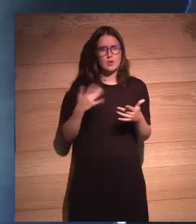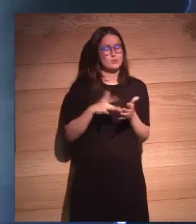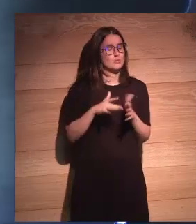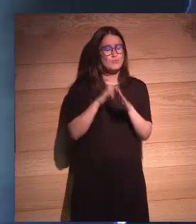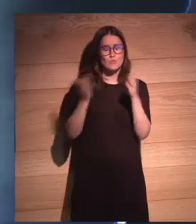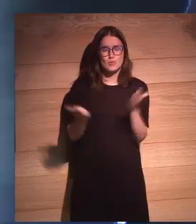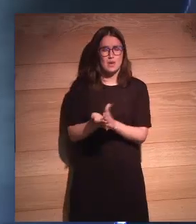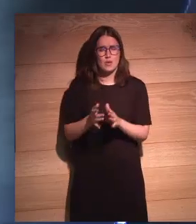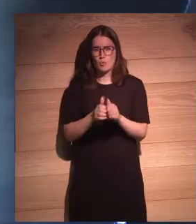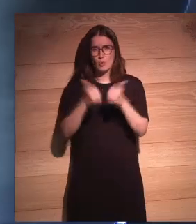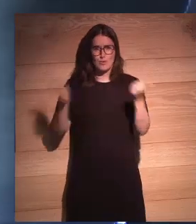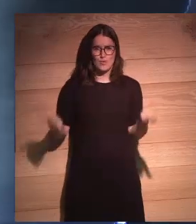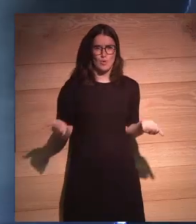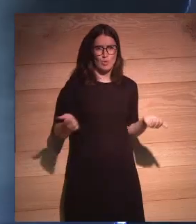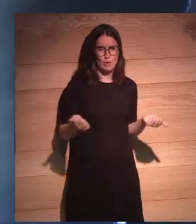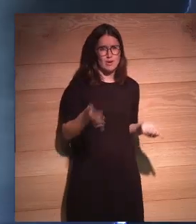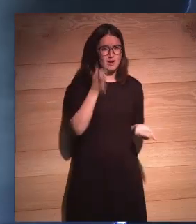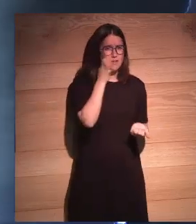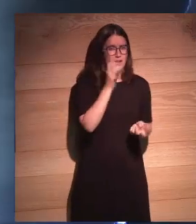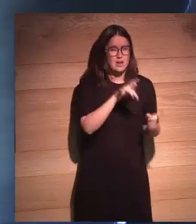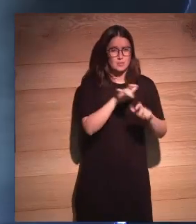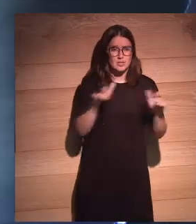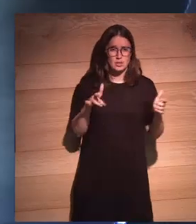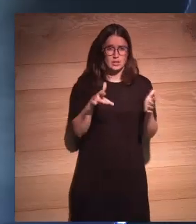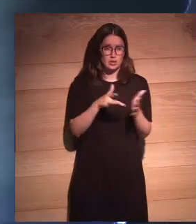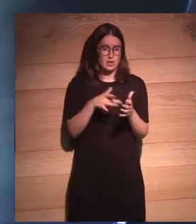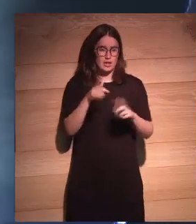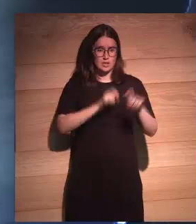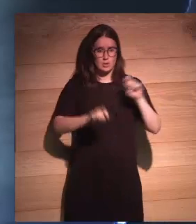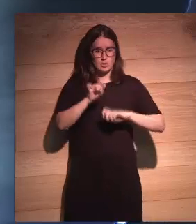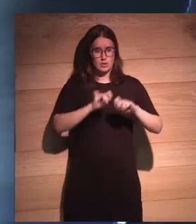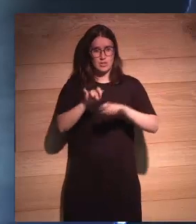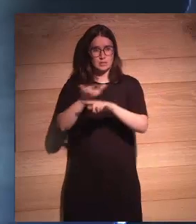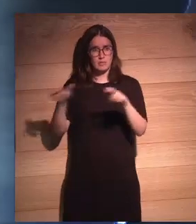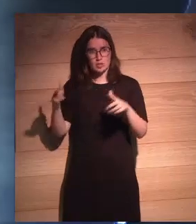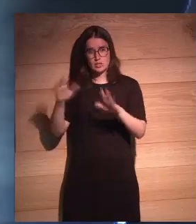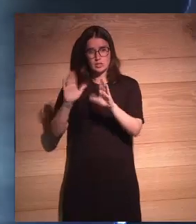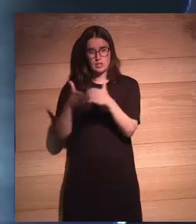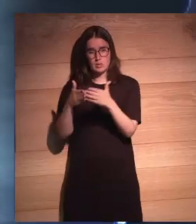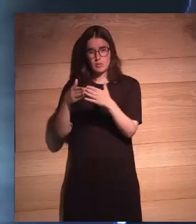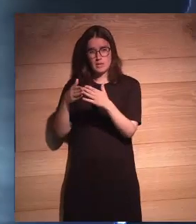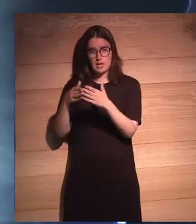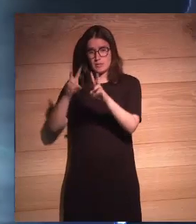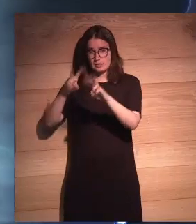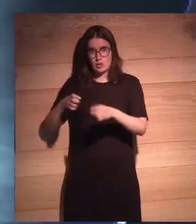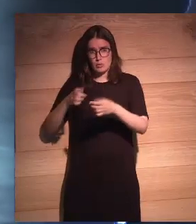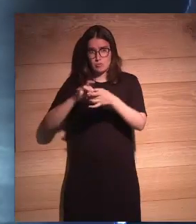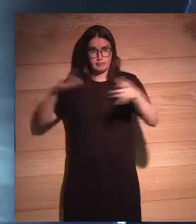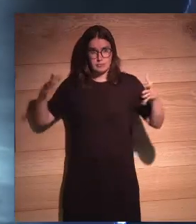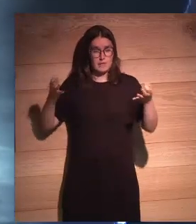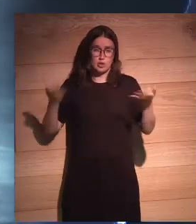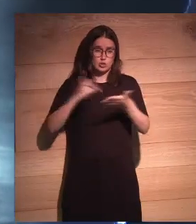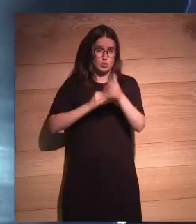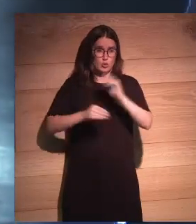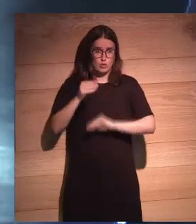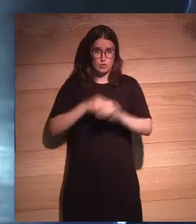mundo hay un divorcio entre la realidad, entre la gente que está en las asociaciones y la gente que está en los equipos de investigación. Eso es un hecho que hay que resolver.